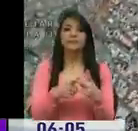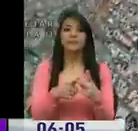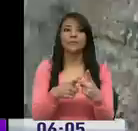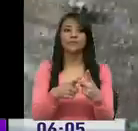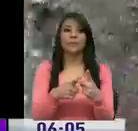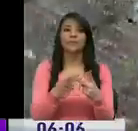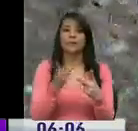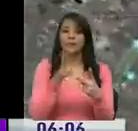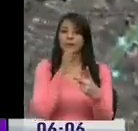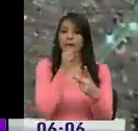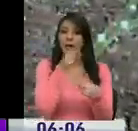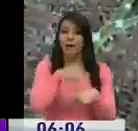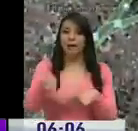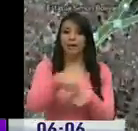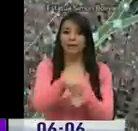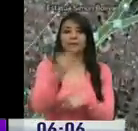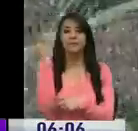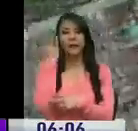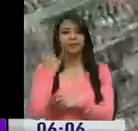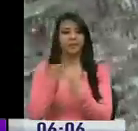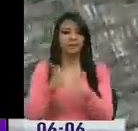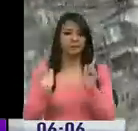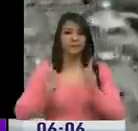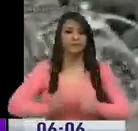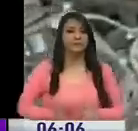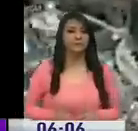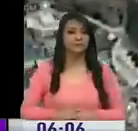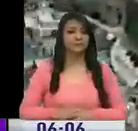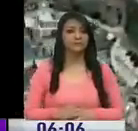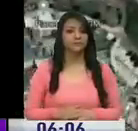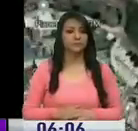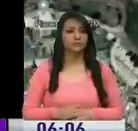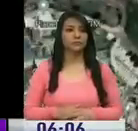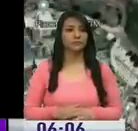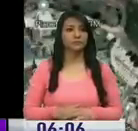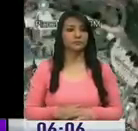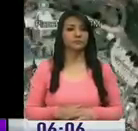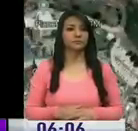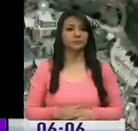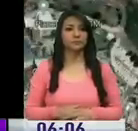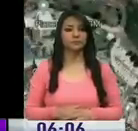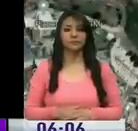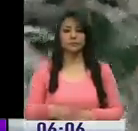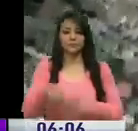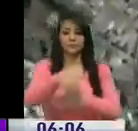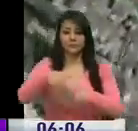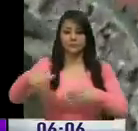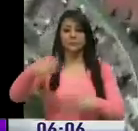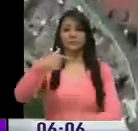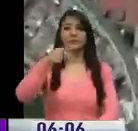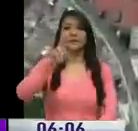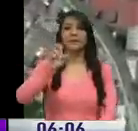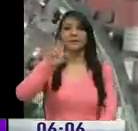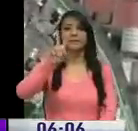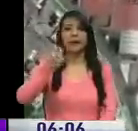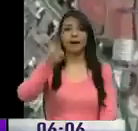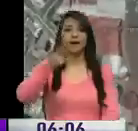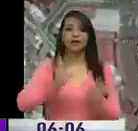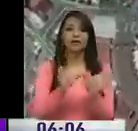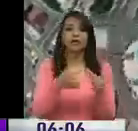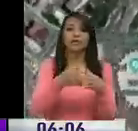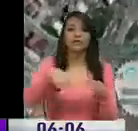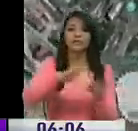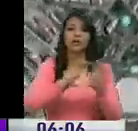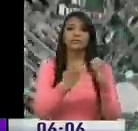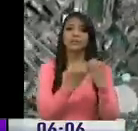complicado si revisamos un poco más acá estamos viendo que por acá en la Ladrón de Guevara en el sector del Coliseo rumin el